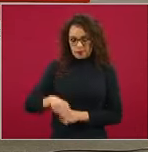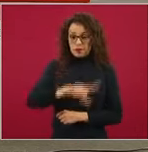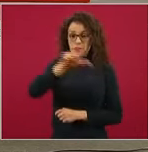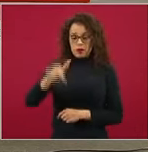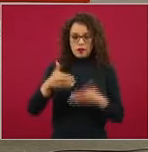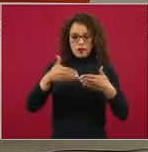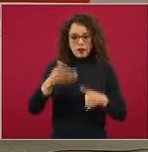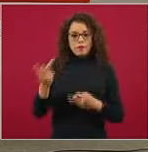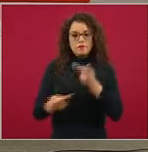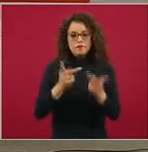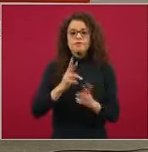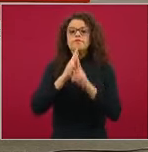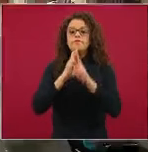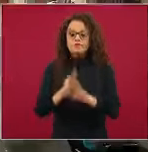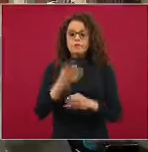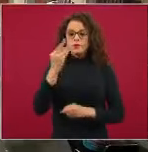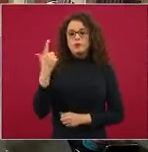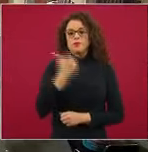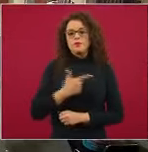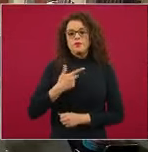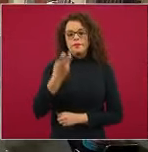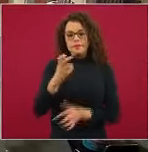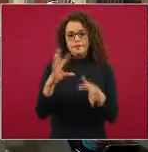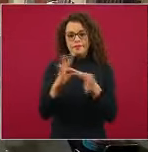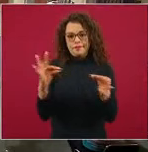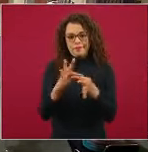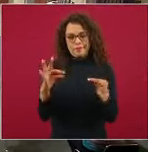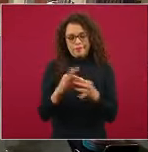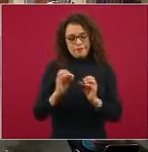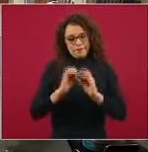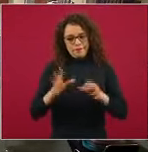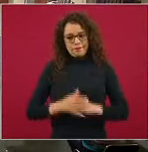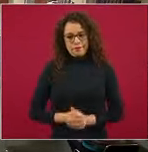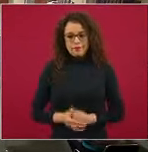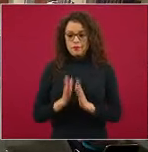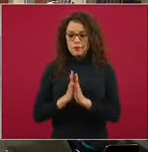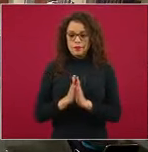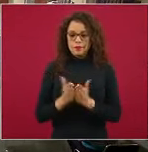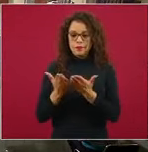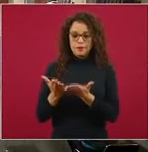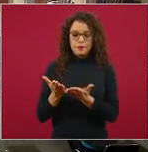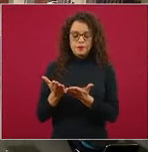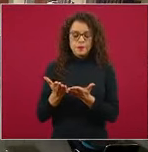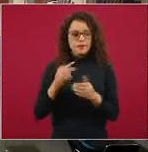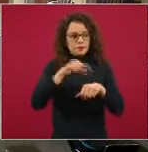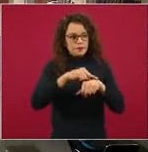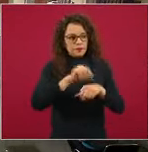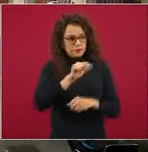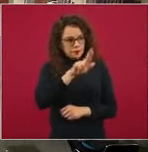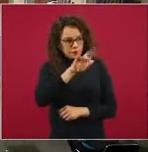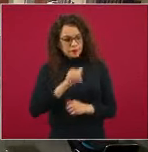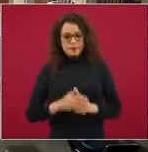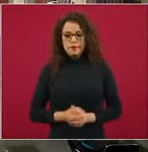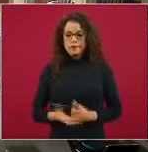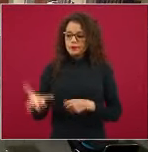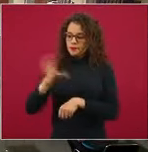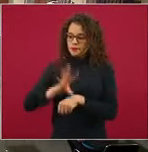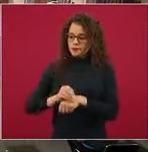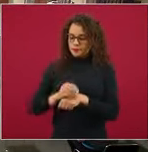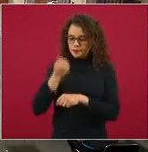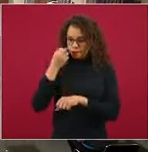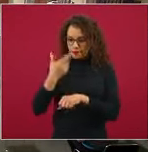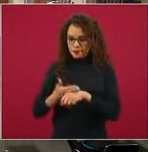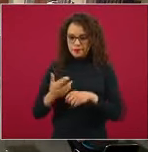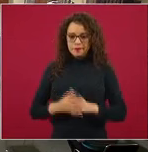estaremos gustosos de platicar al respecto. Doctora Salomía, si es tan amable. Con su permiso, señor secretario.